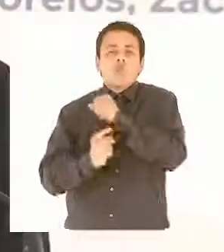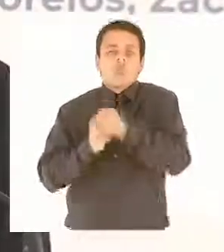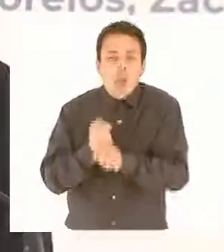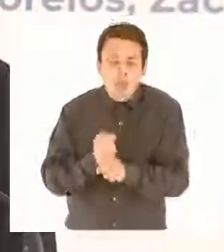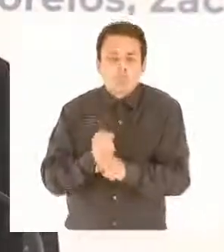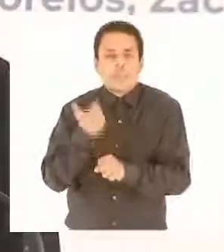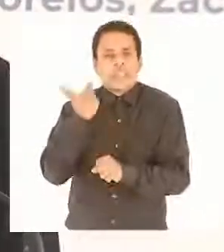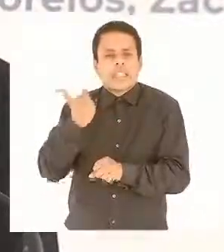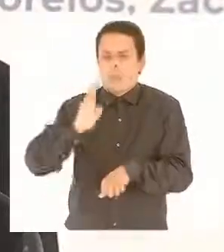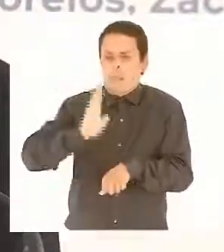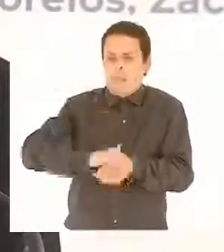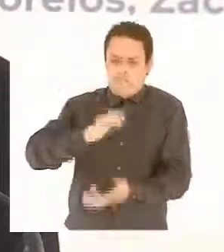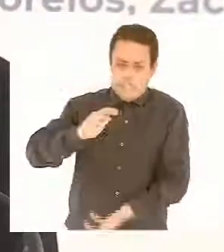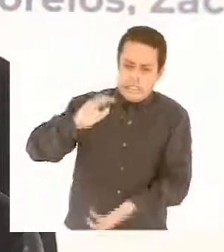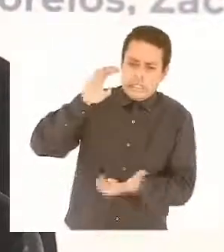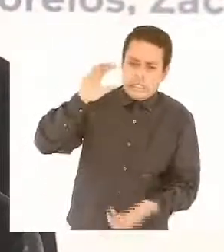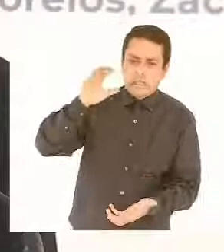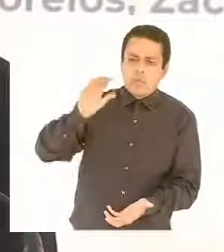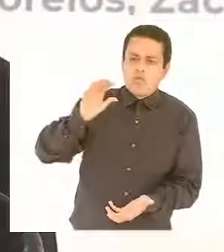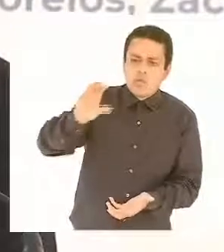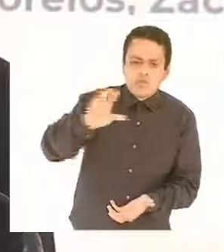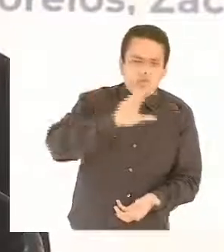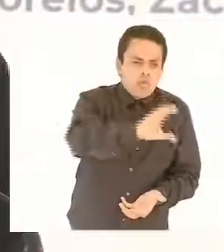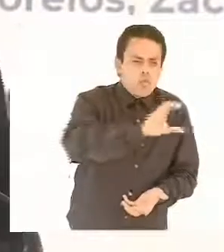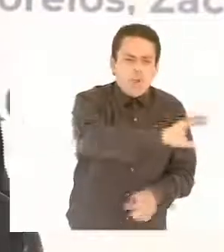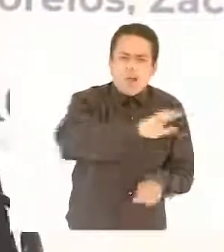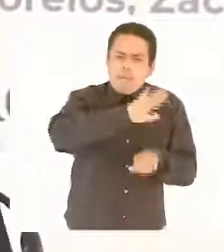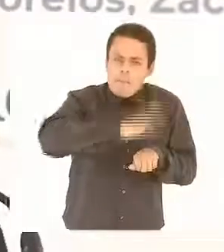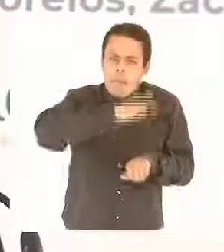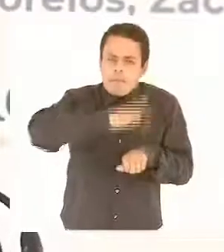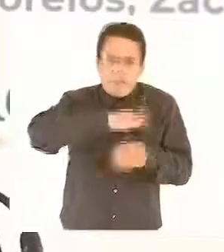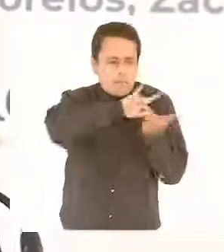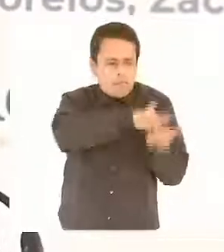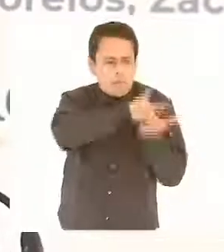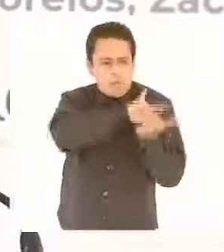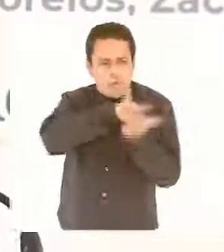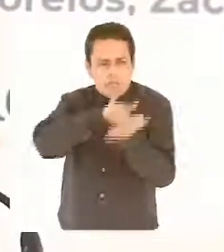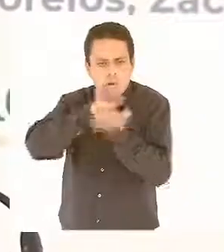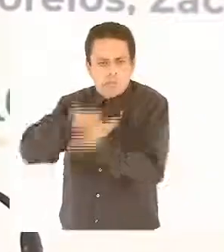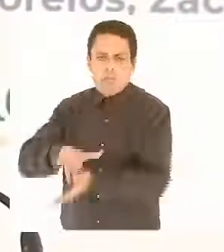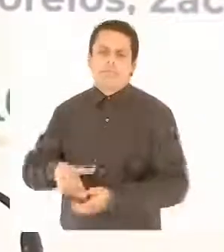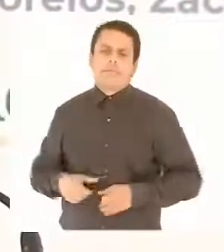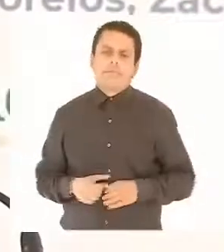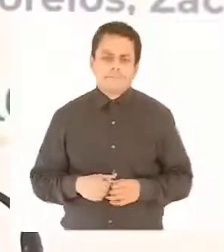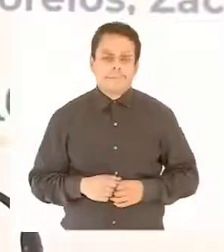el presupuesto destinado a estos programas.